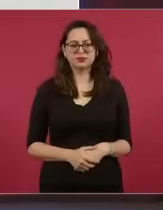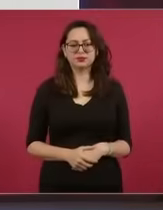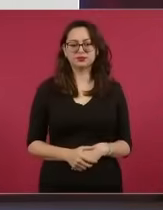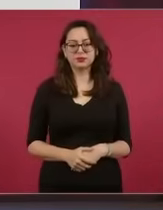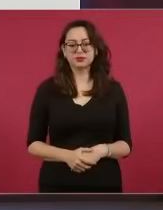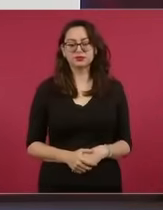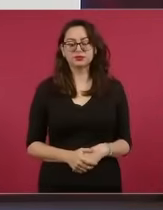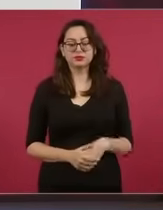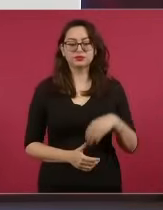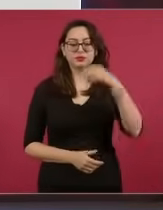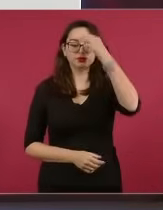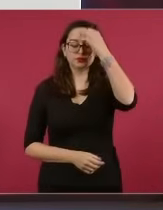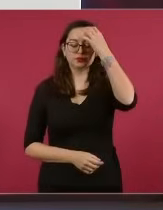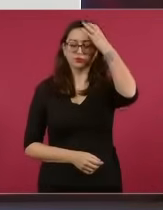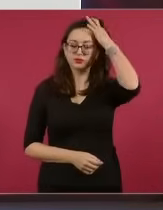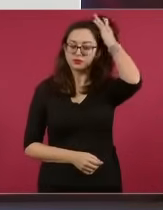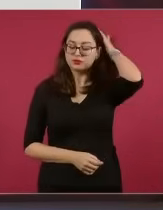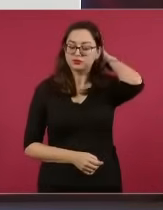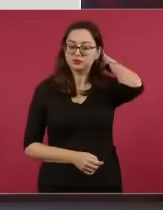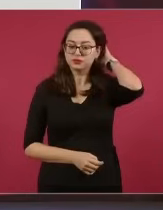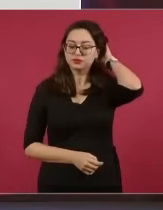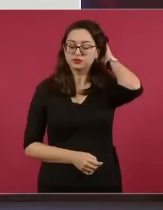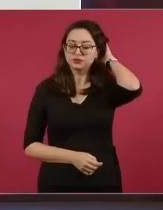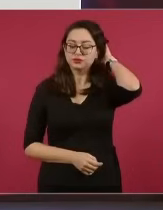Estos son